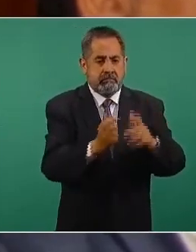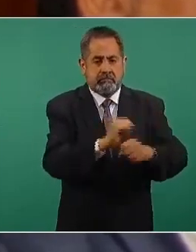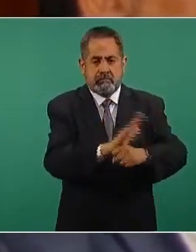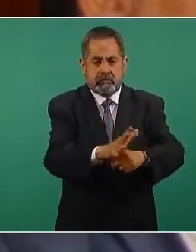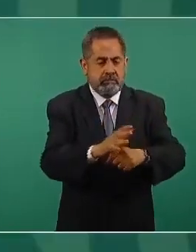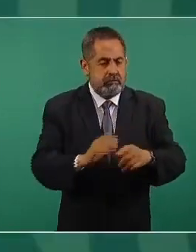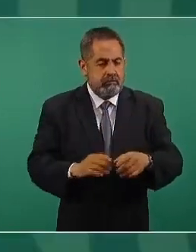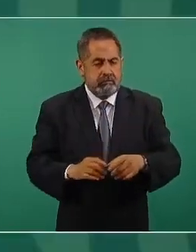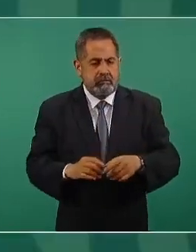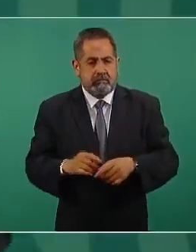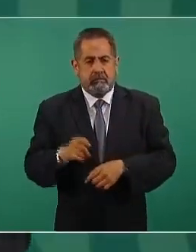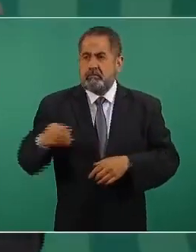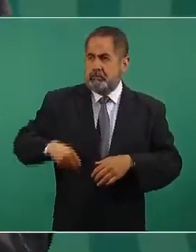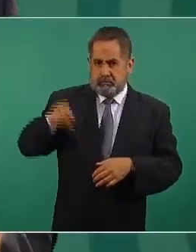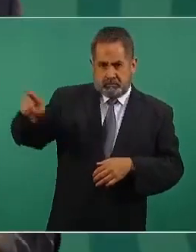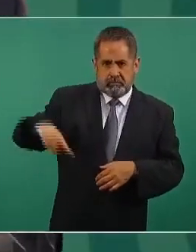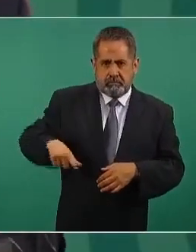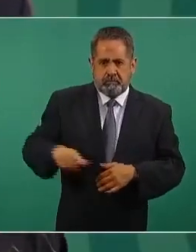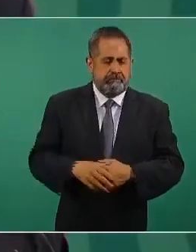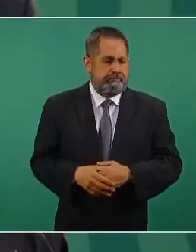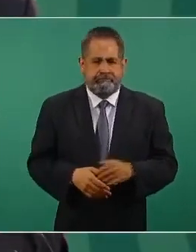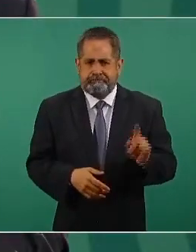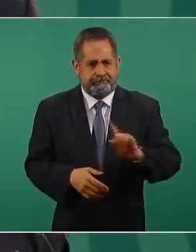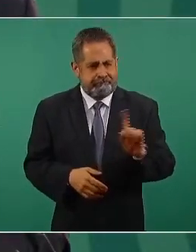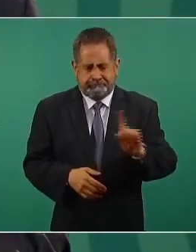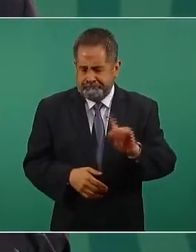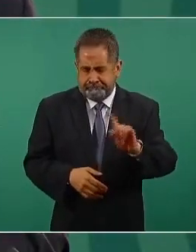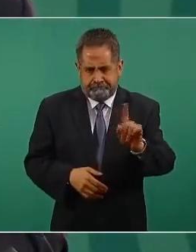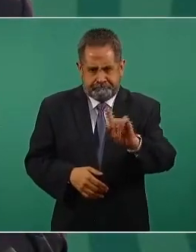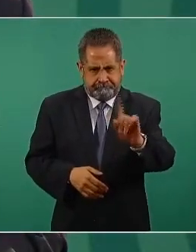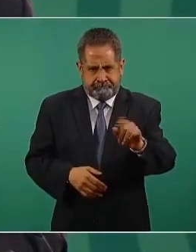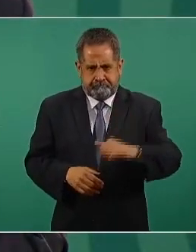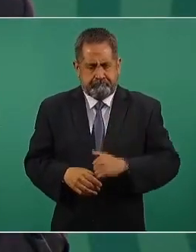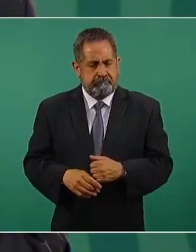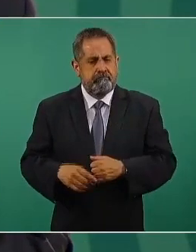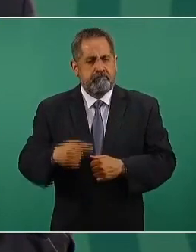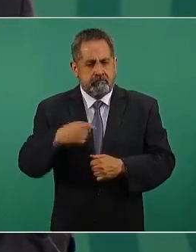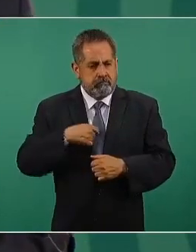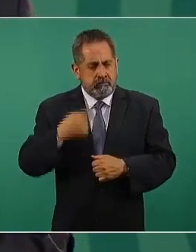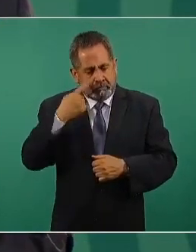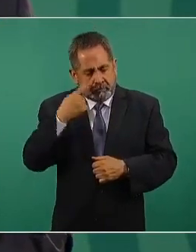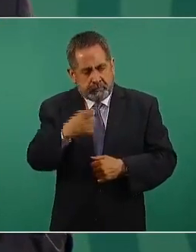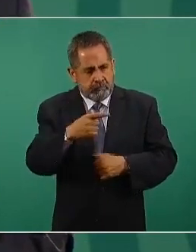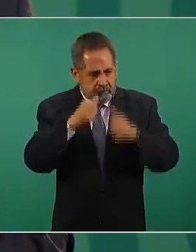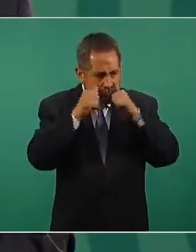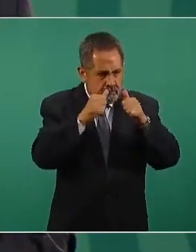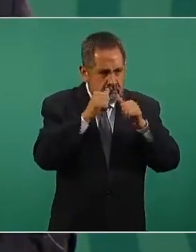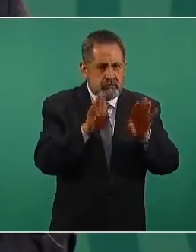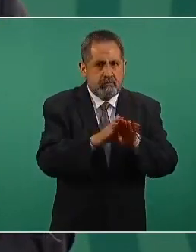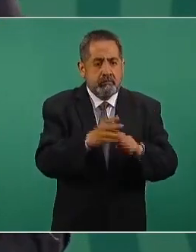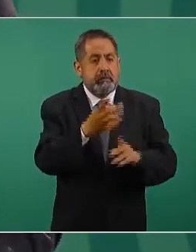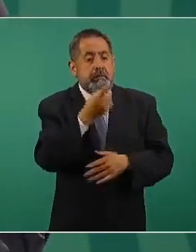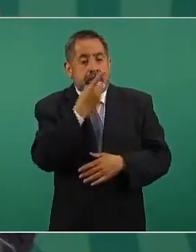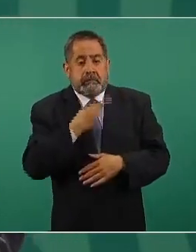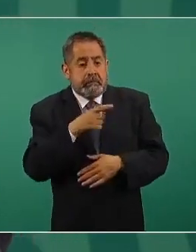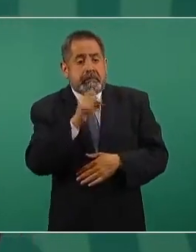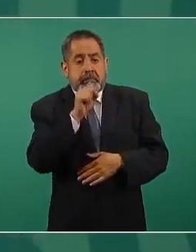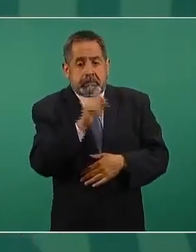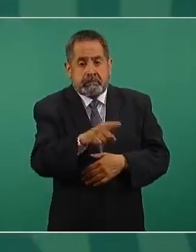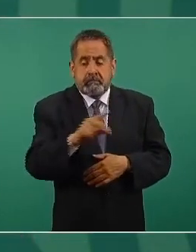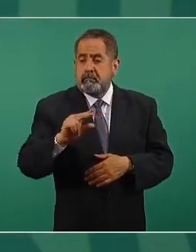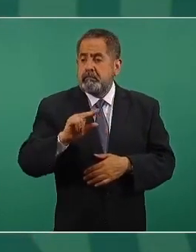COVID? No, nosotros atendemos a todos y nos guiamos por lo que nos dicen